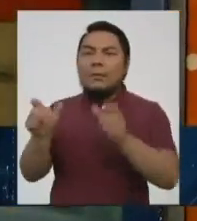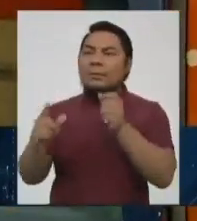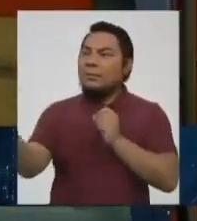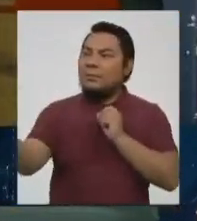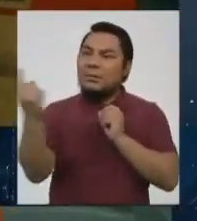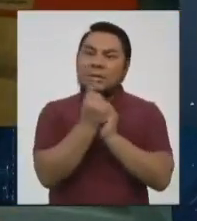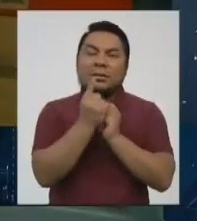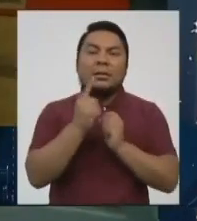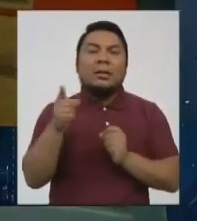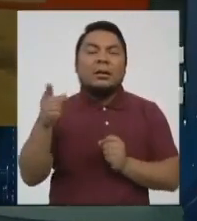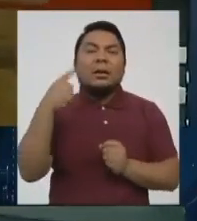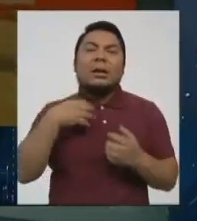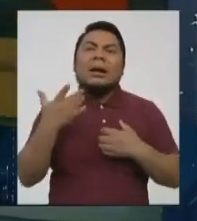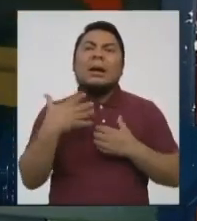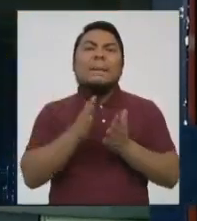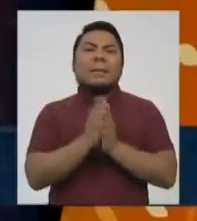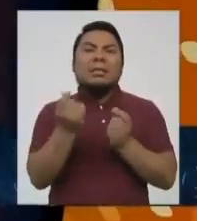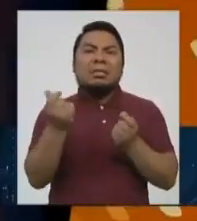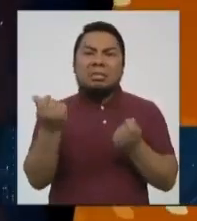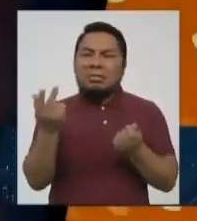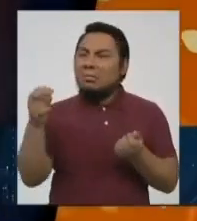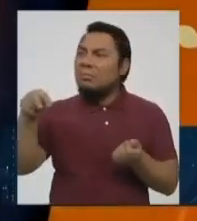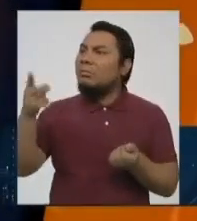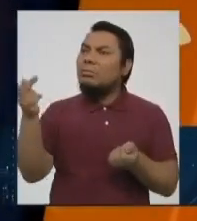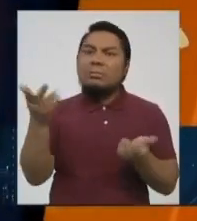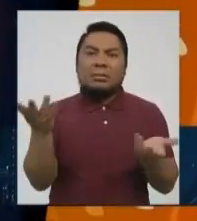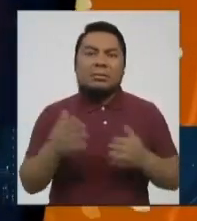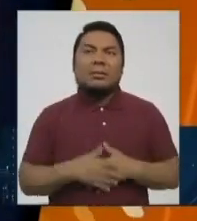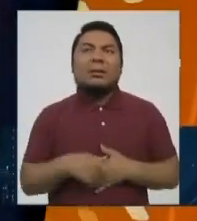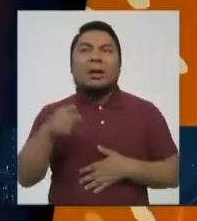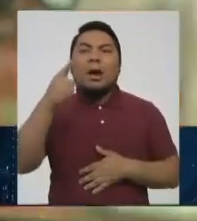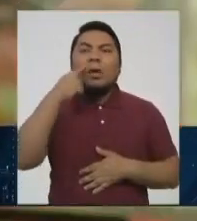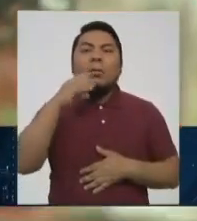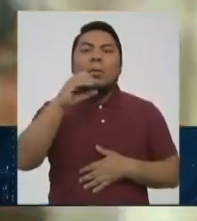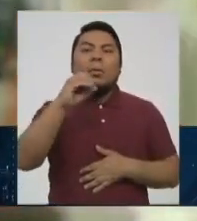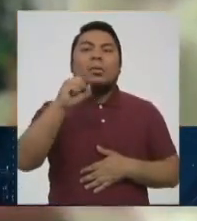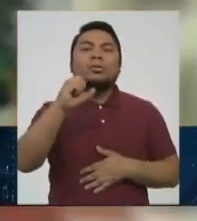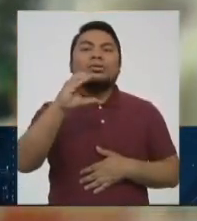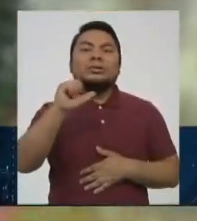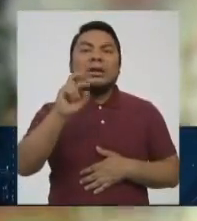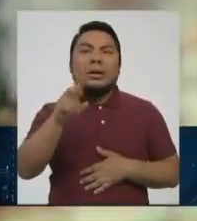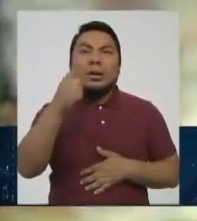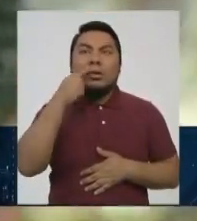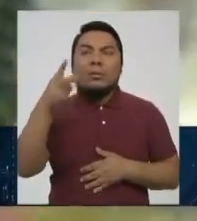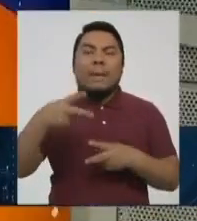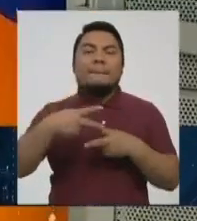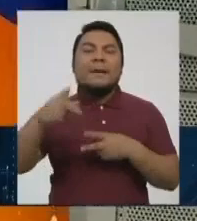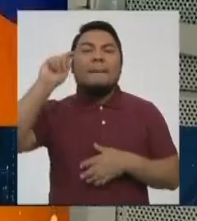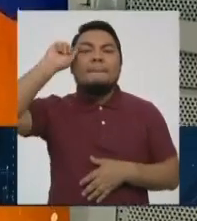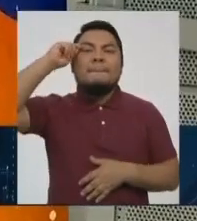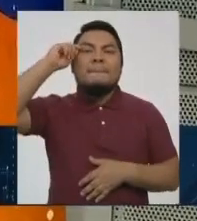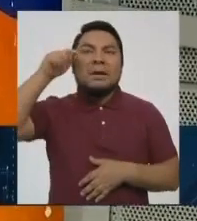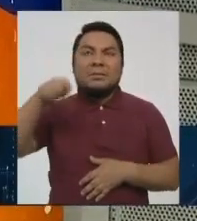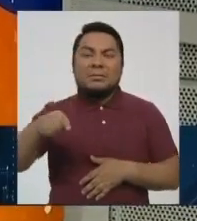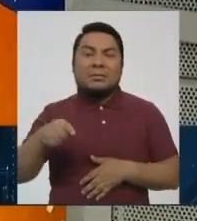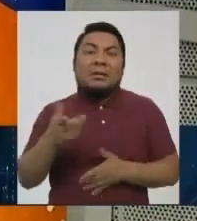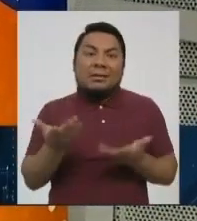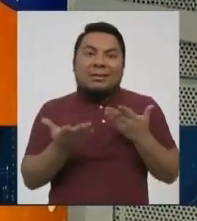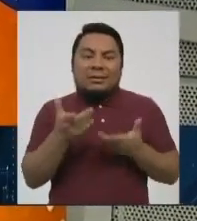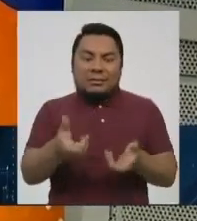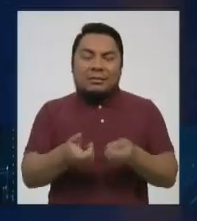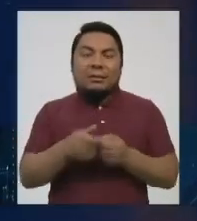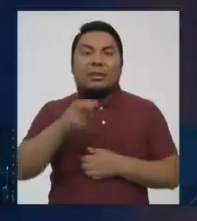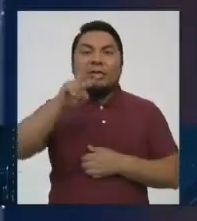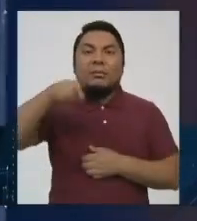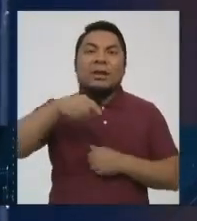venir a reclamar su dinero, ¿no? Oscar Corpus Romero, este joven vecino de Magdalena, pudo adueñarse de